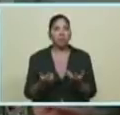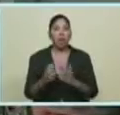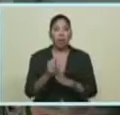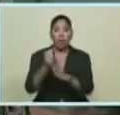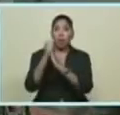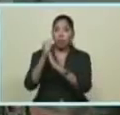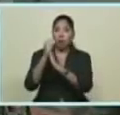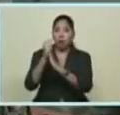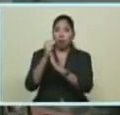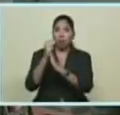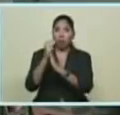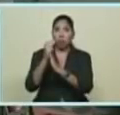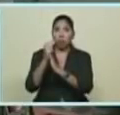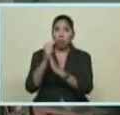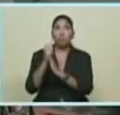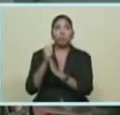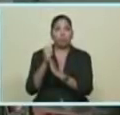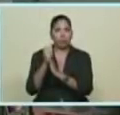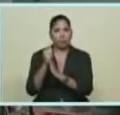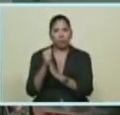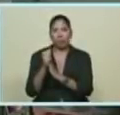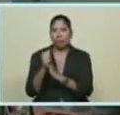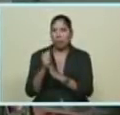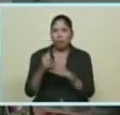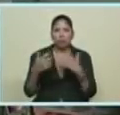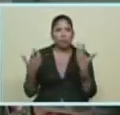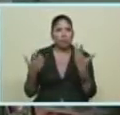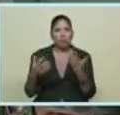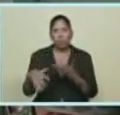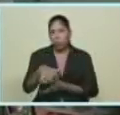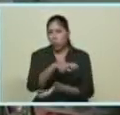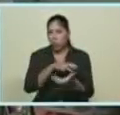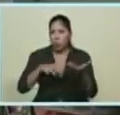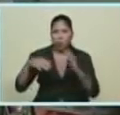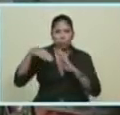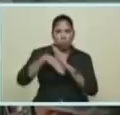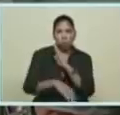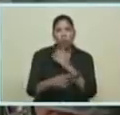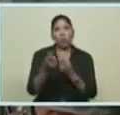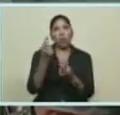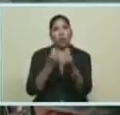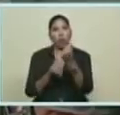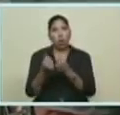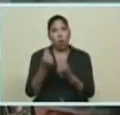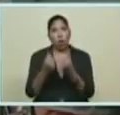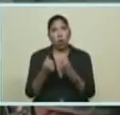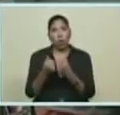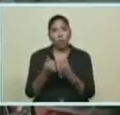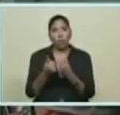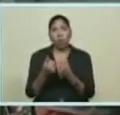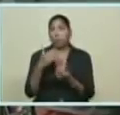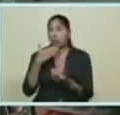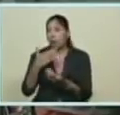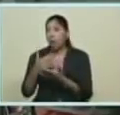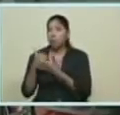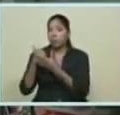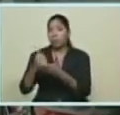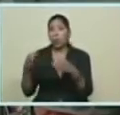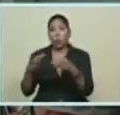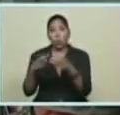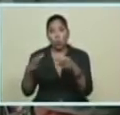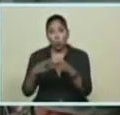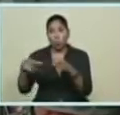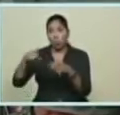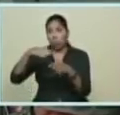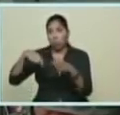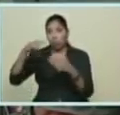liderazgo, la guerra económica hubiera hecho estragos en la vida socioeconómica de nuestro pueblo. Gracias